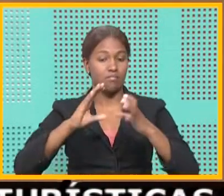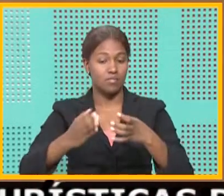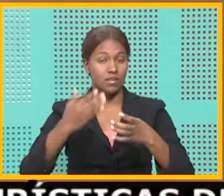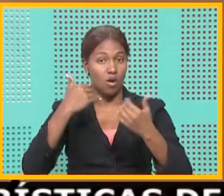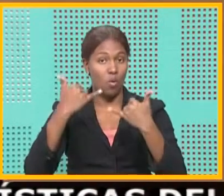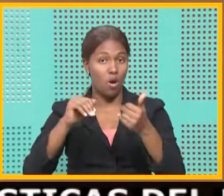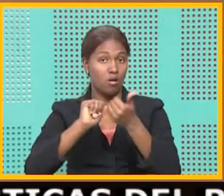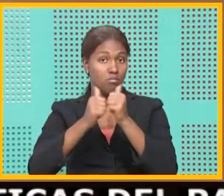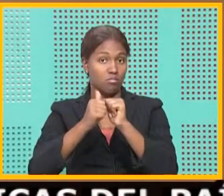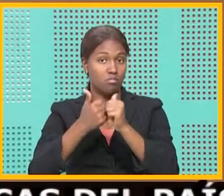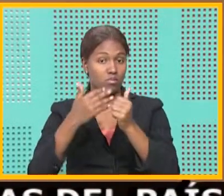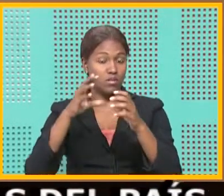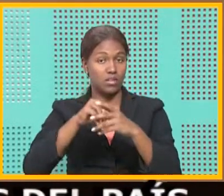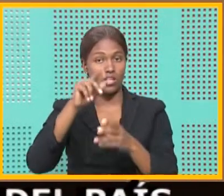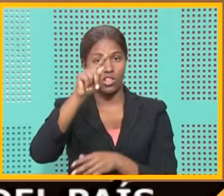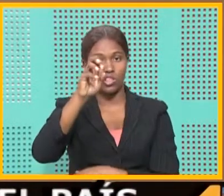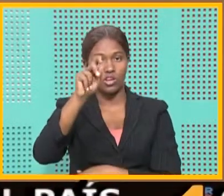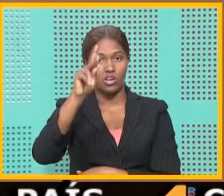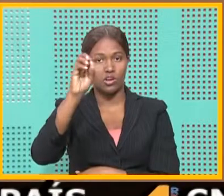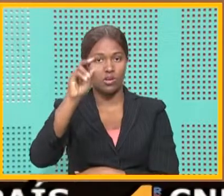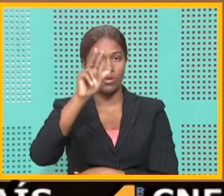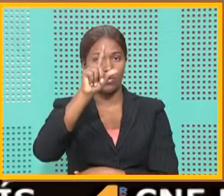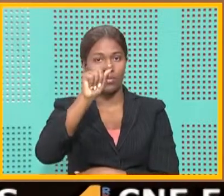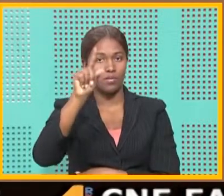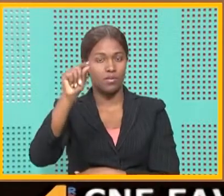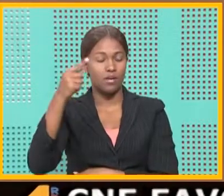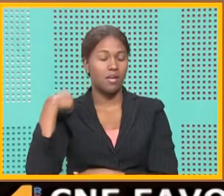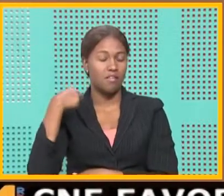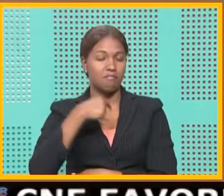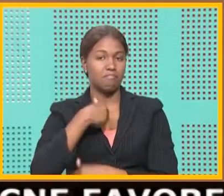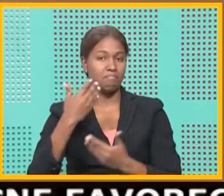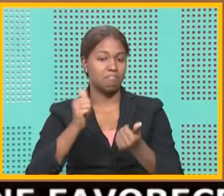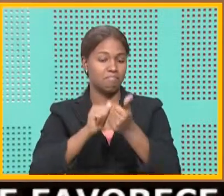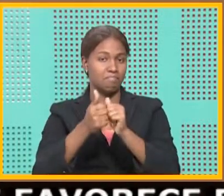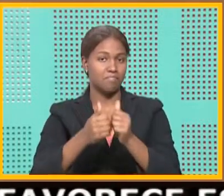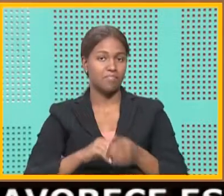Juegos Olímpicos de Tokio 2020, esté a nuestras órdenes.